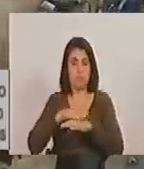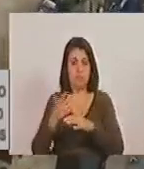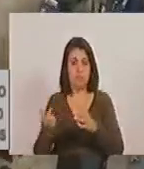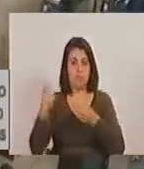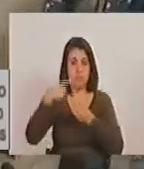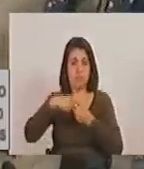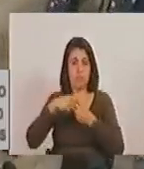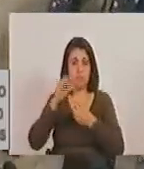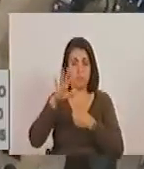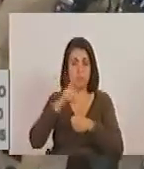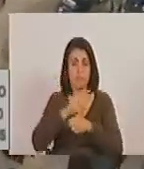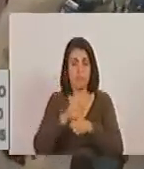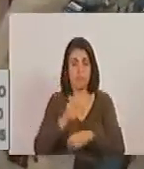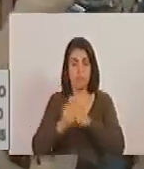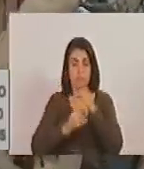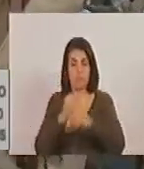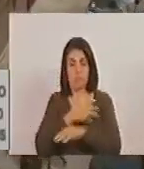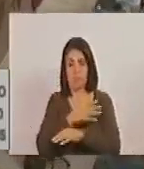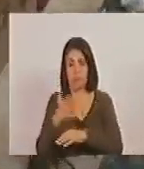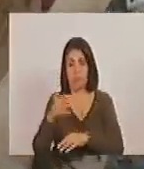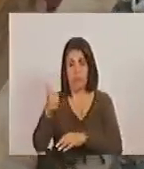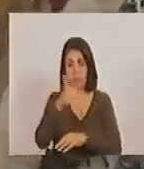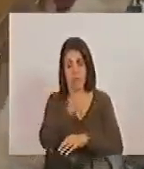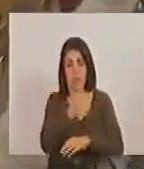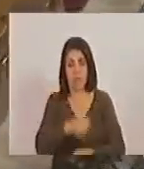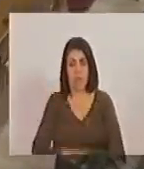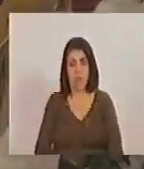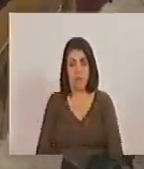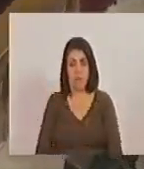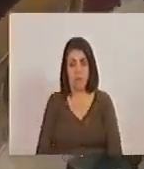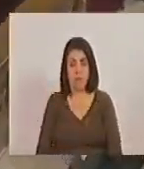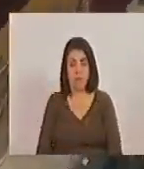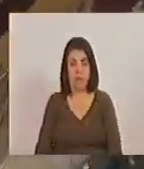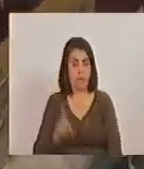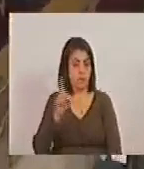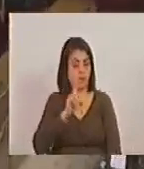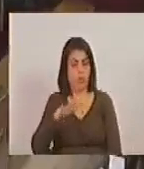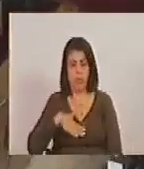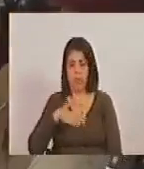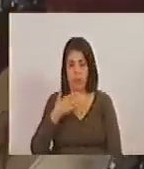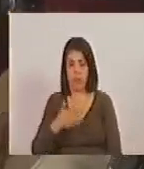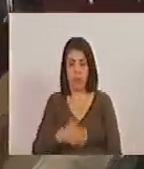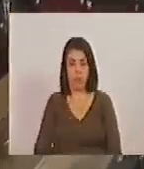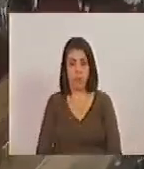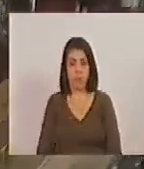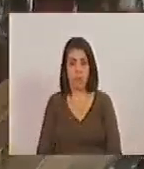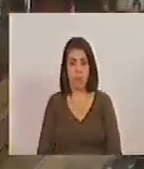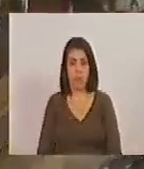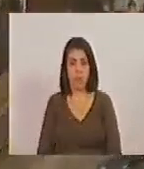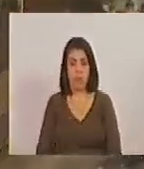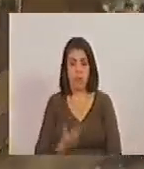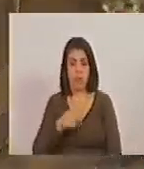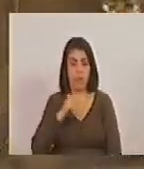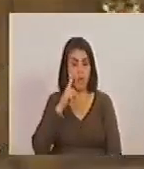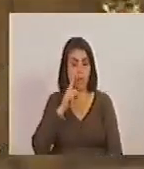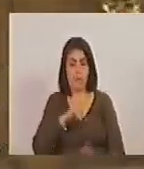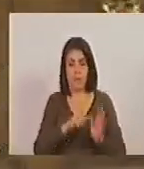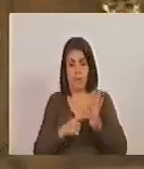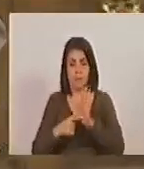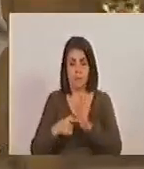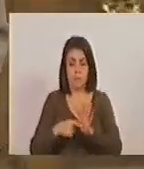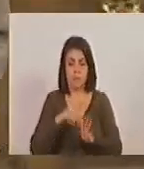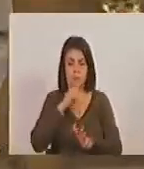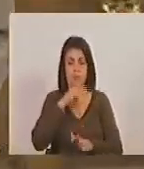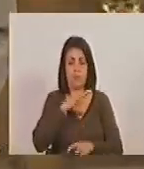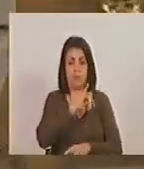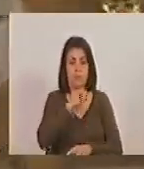incorporaron 5 minutos antes de Carabobo, presidente, y que cosa que no fue así. Ah, hemos venido demostrando históricamente